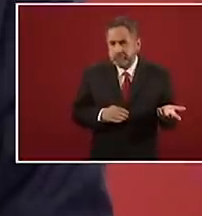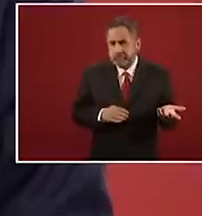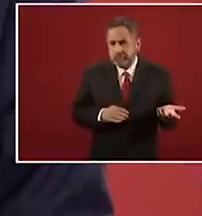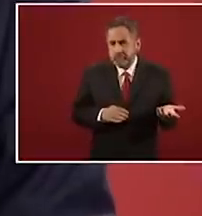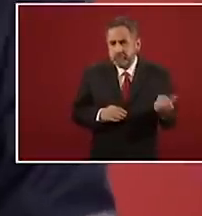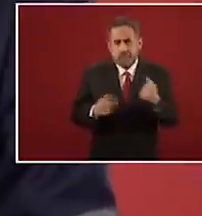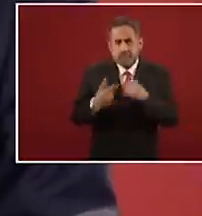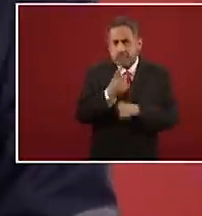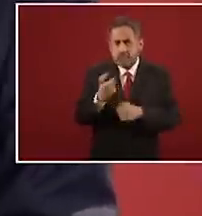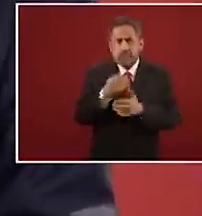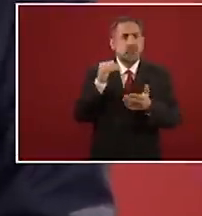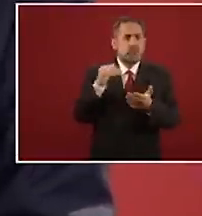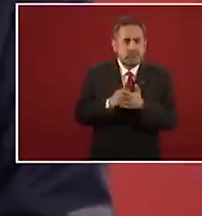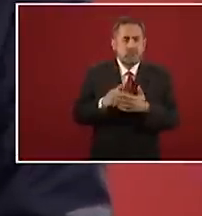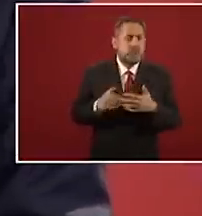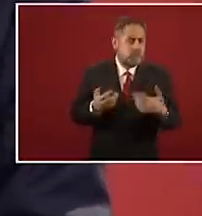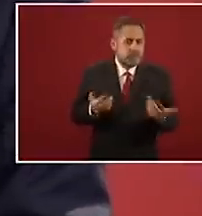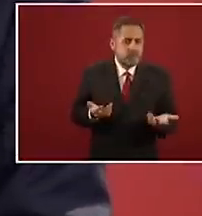200,000.